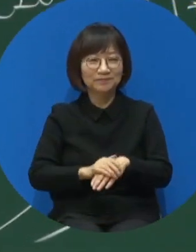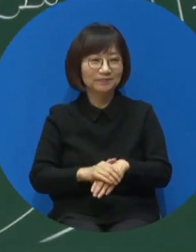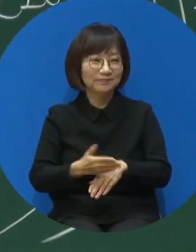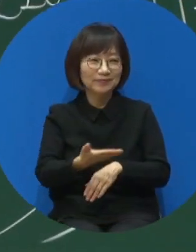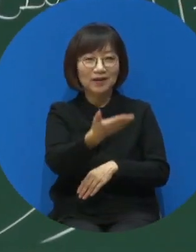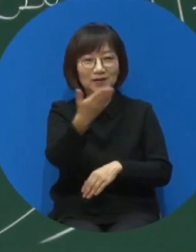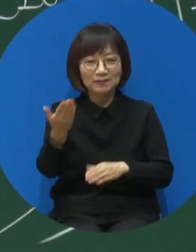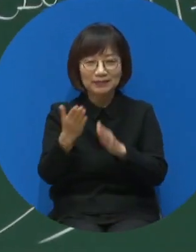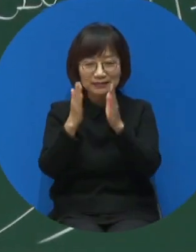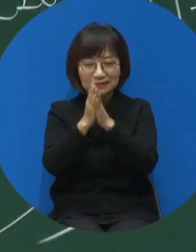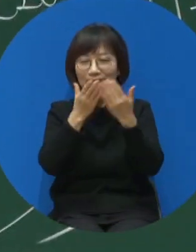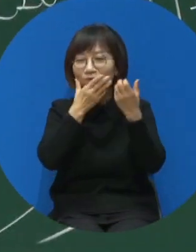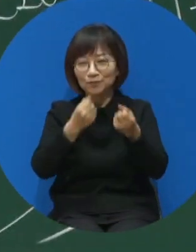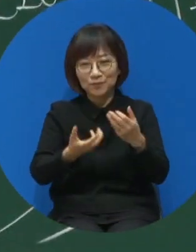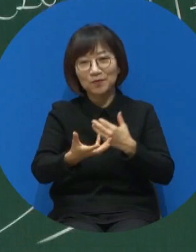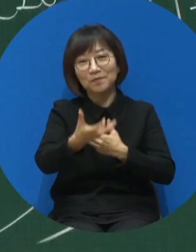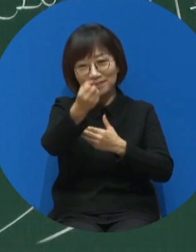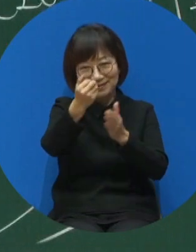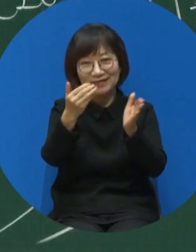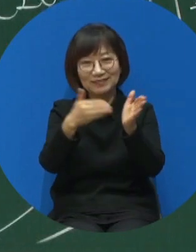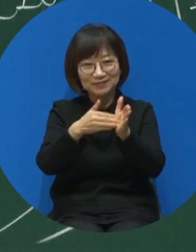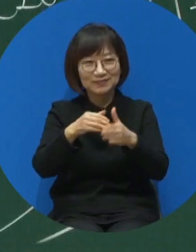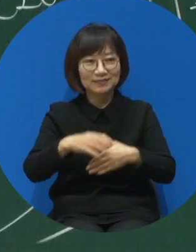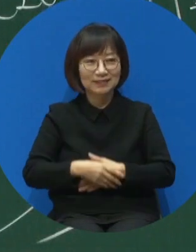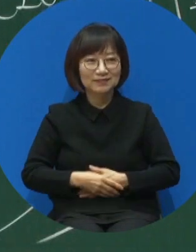de ustedes han recibido esta bendición